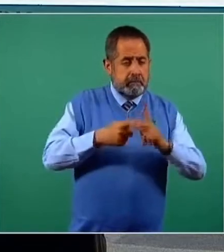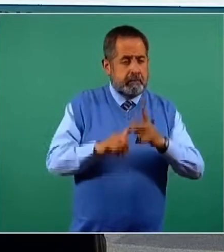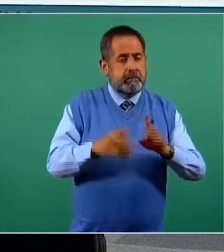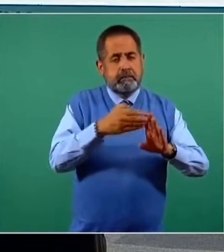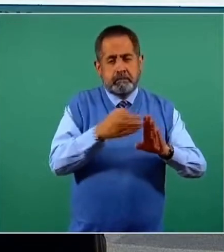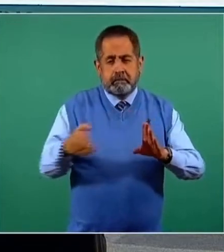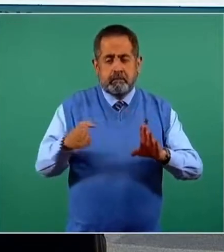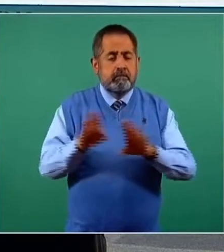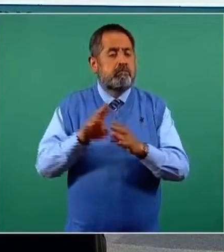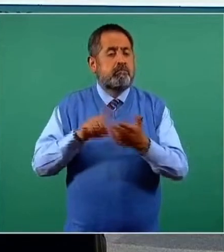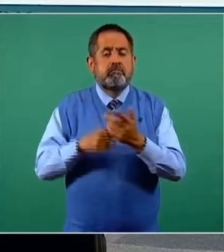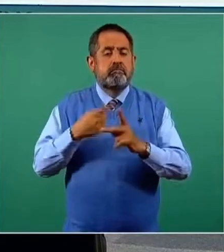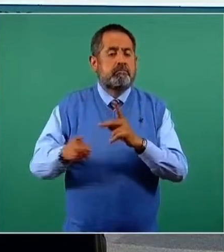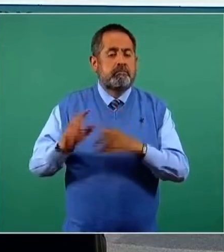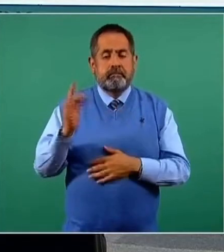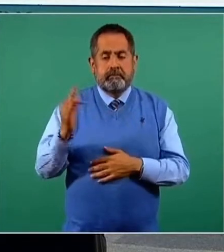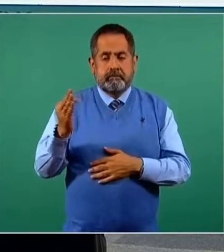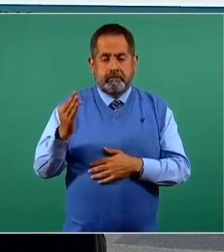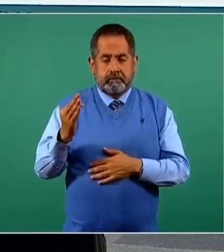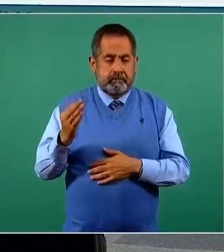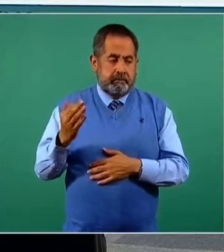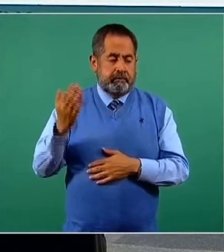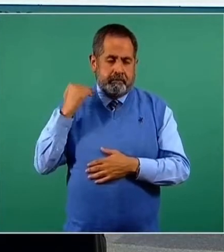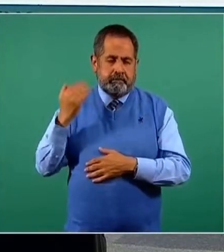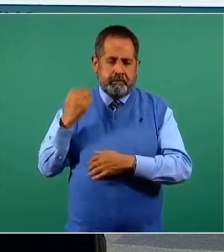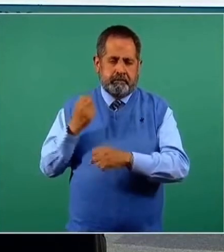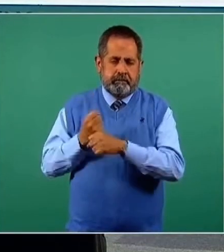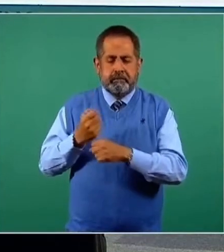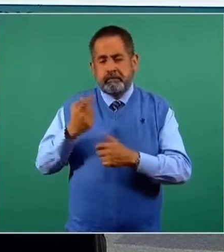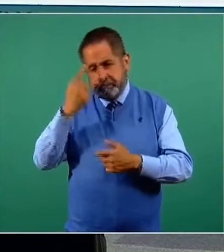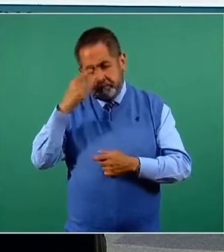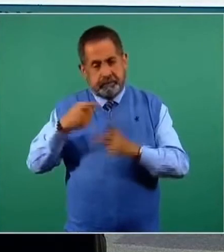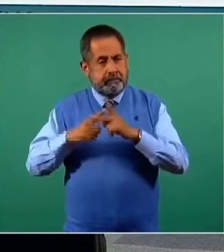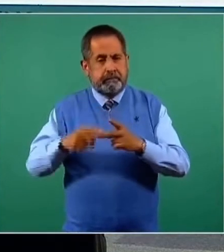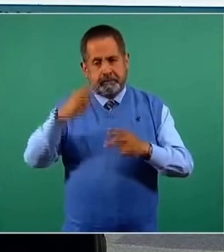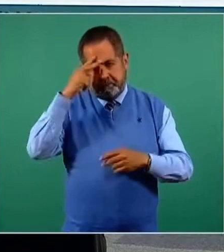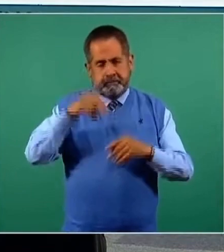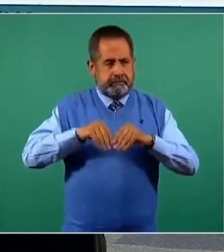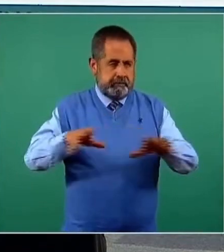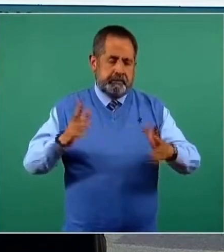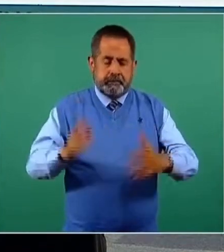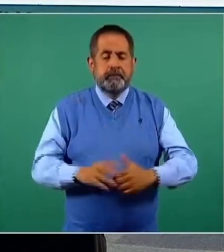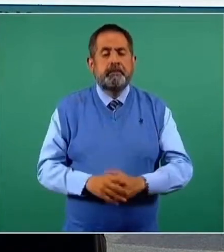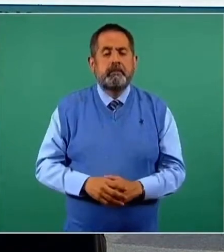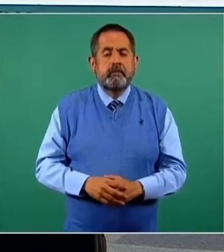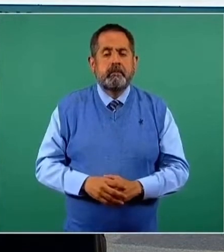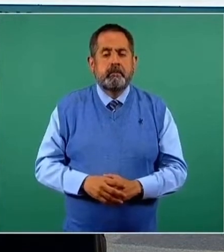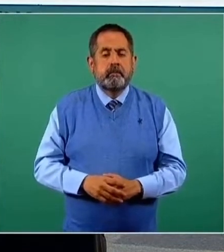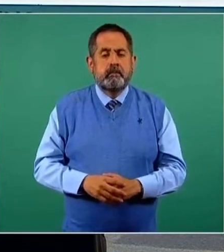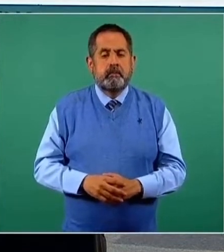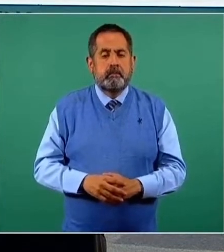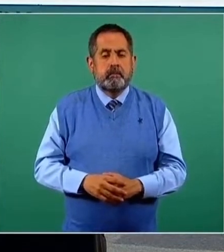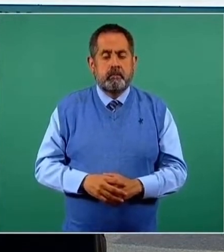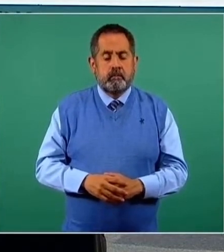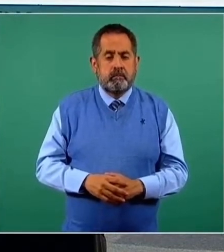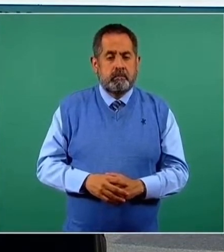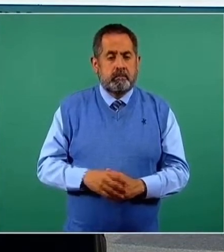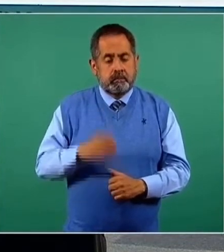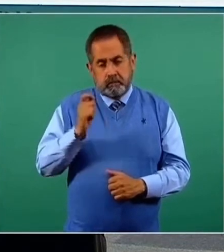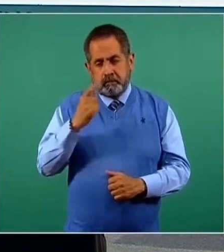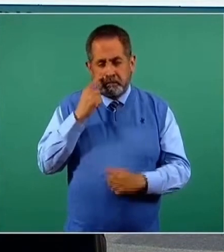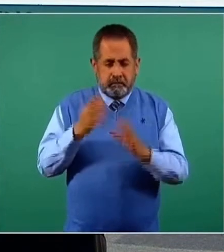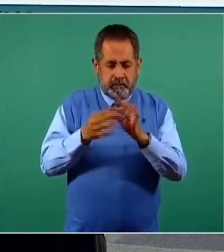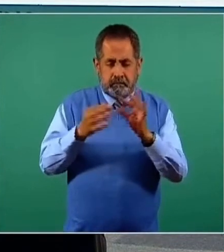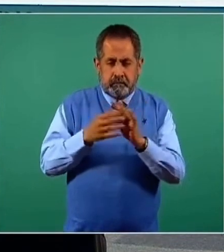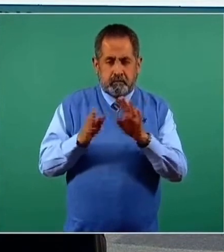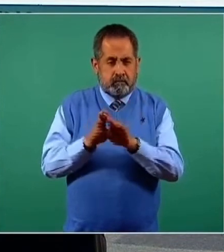en febrero del año pasado para México en este caso. Lo que estamos sí y vamos a explicar